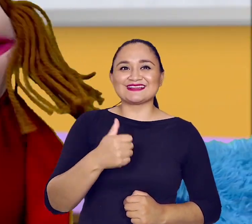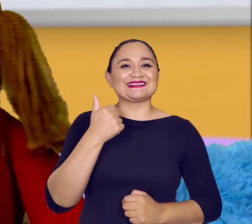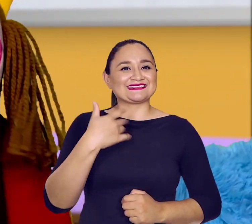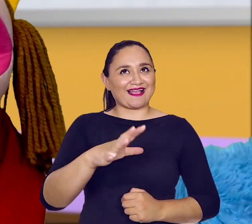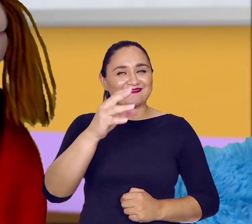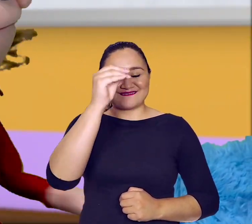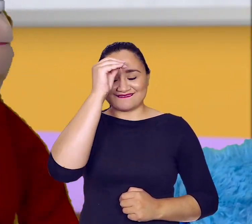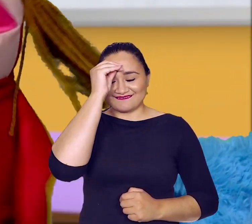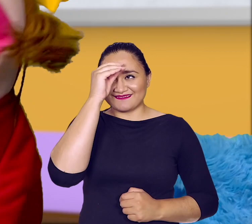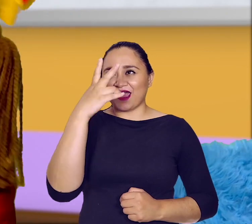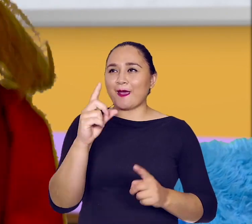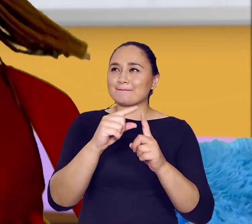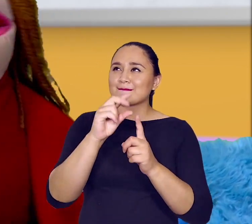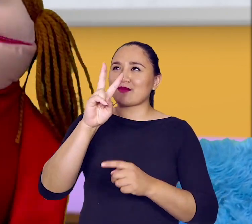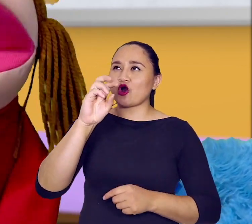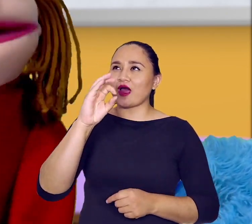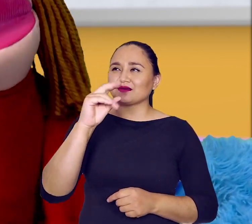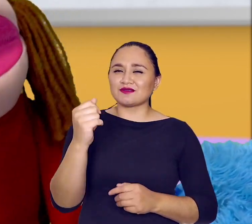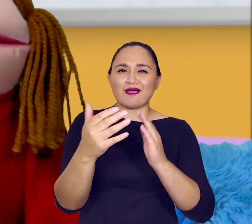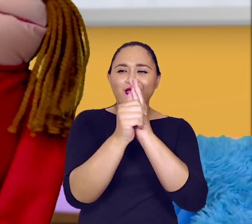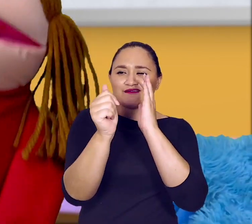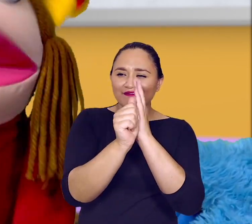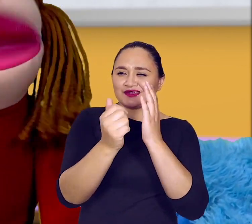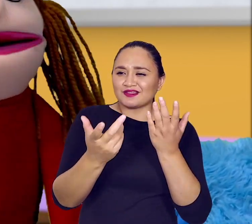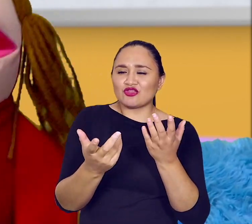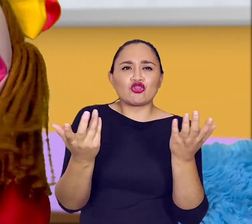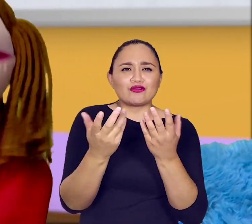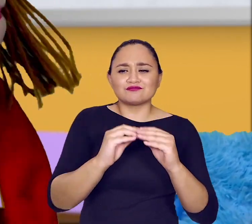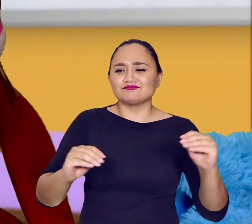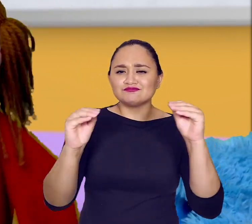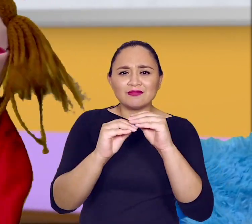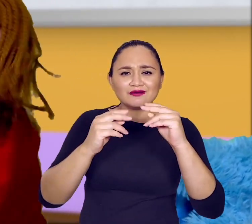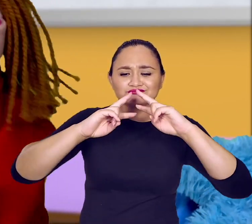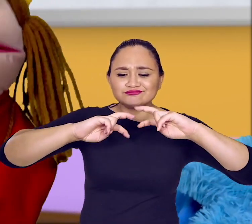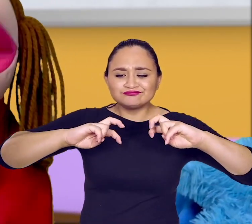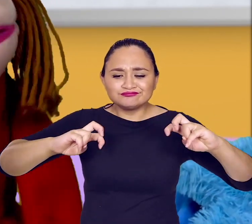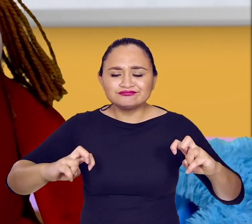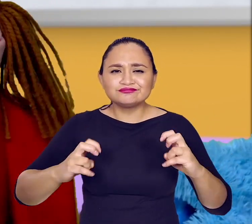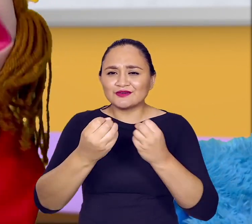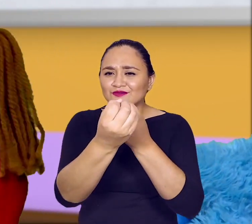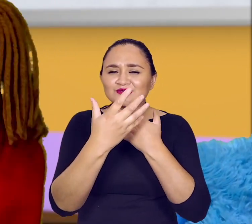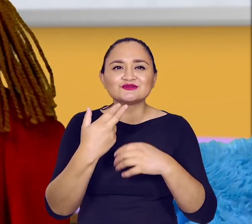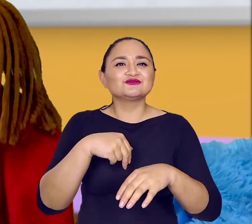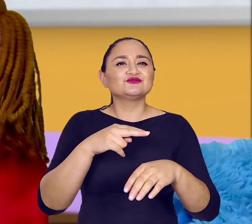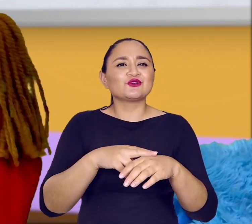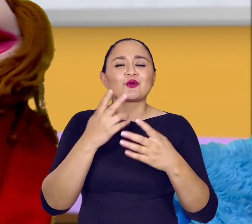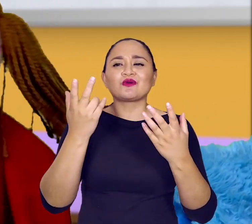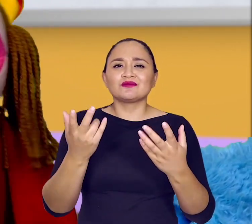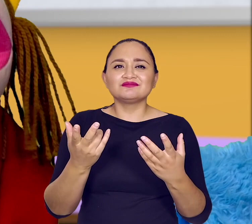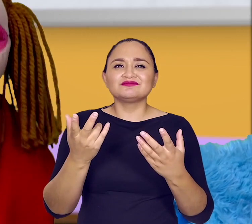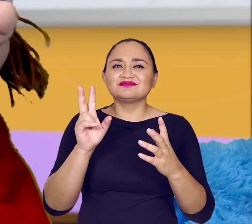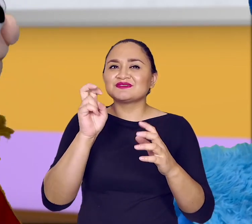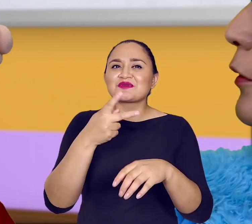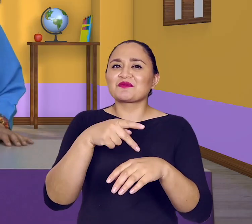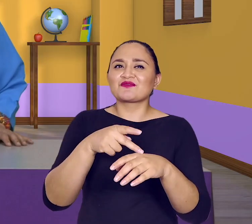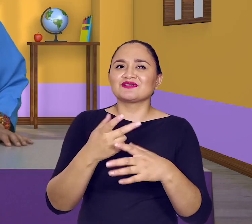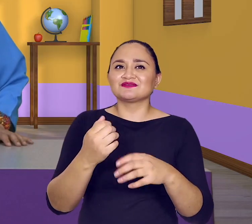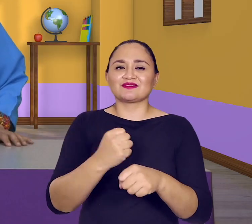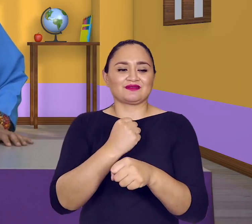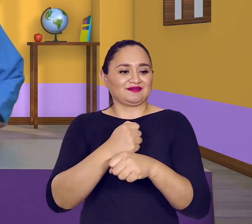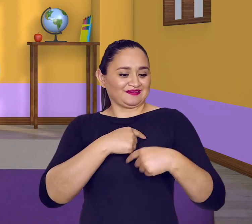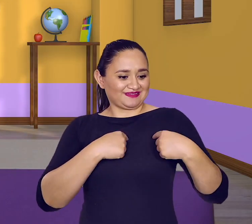vocación se puede encontrar información sobre la profesión que me alegre el corazón